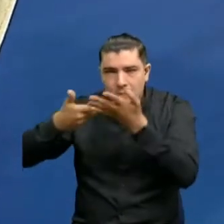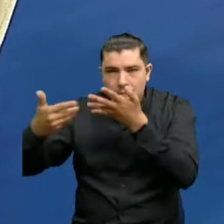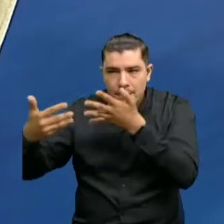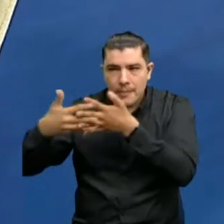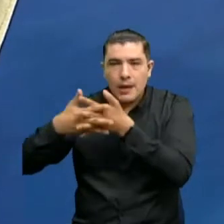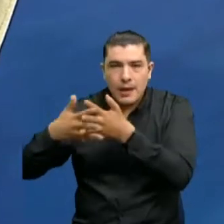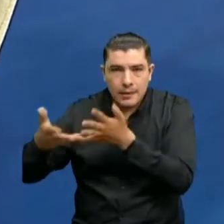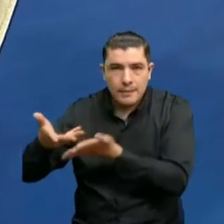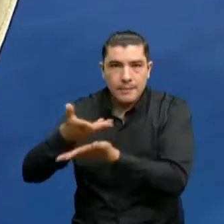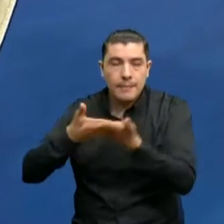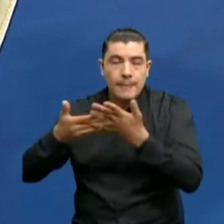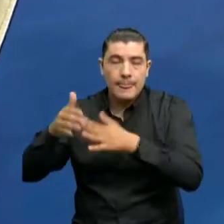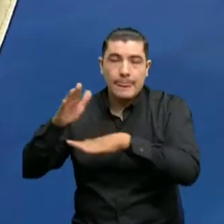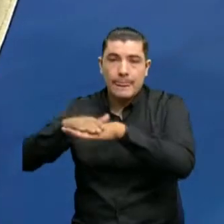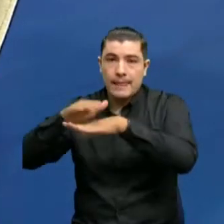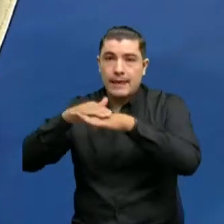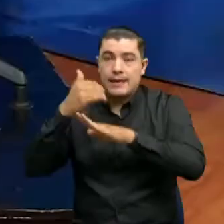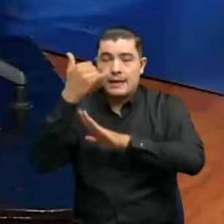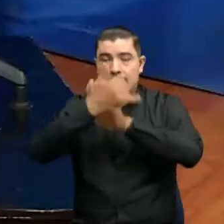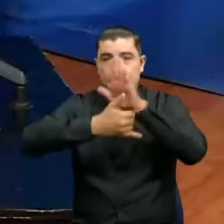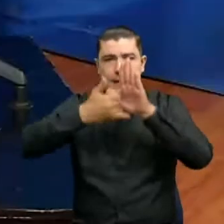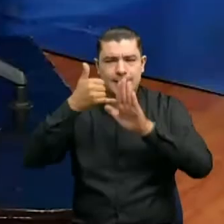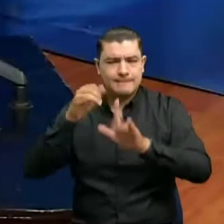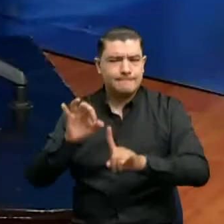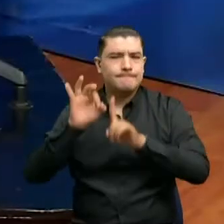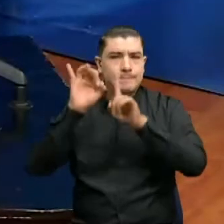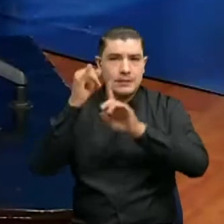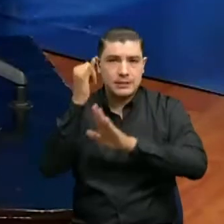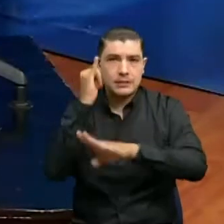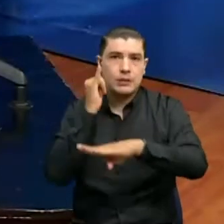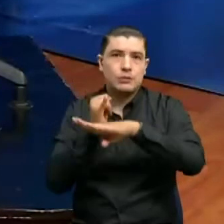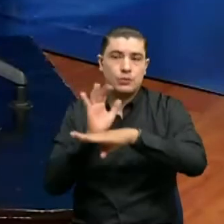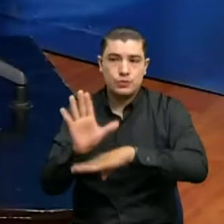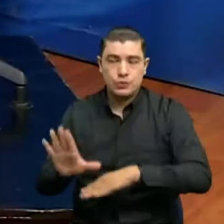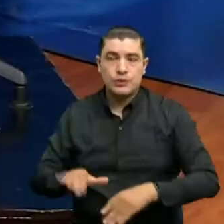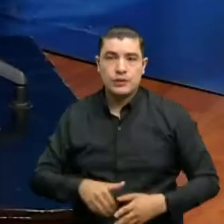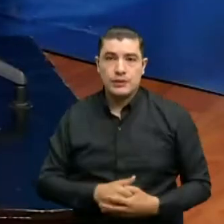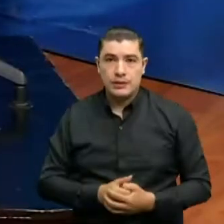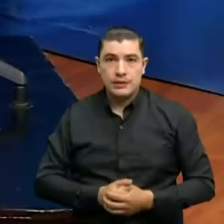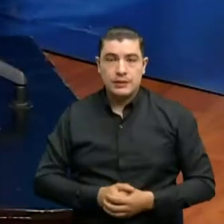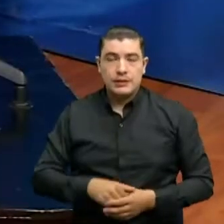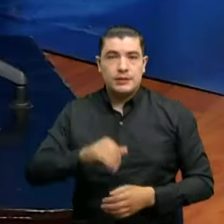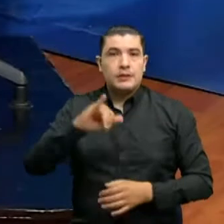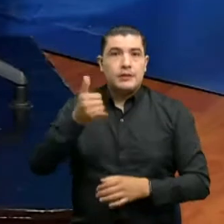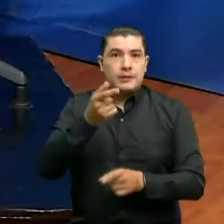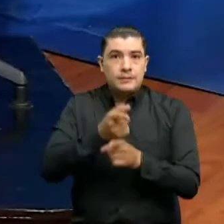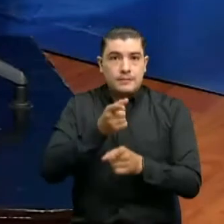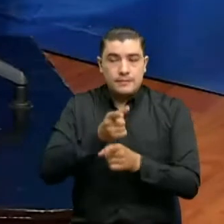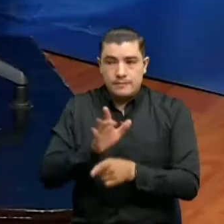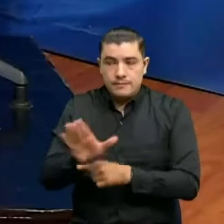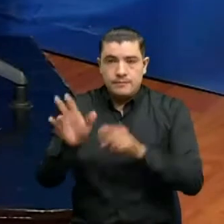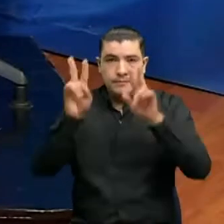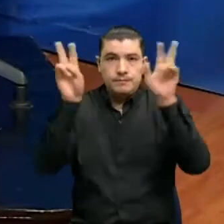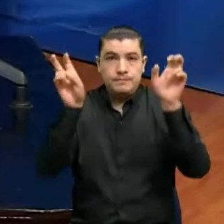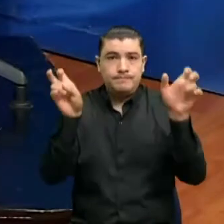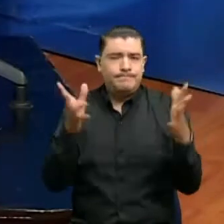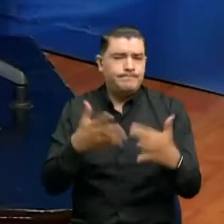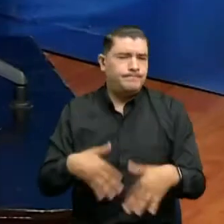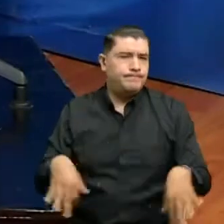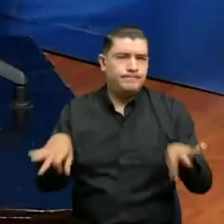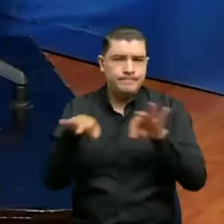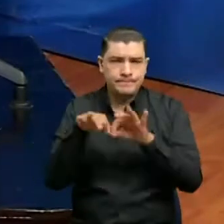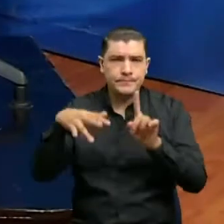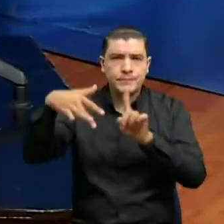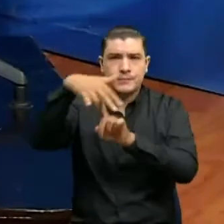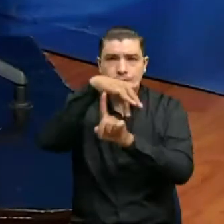y dando la buena imagen institucional s este es un aspecto que es sumamente importante dentro